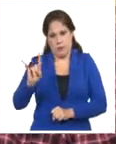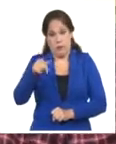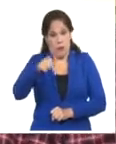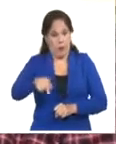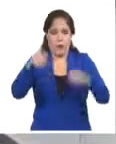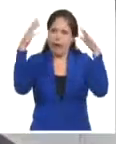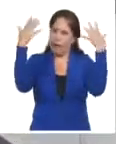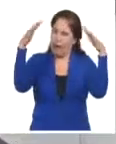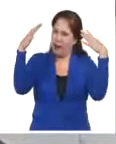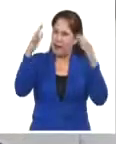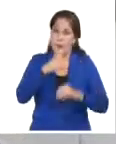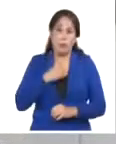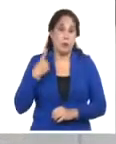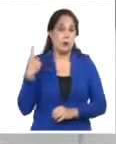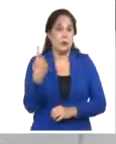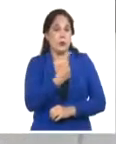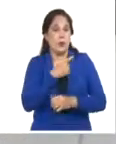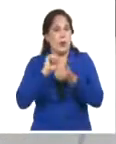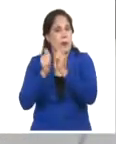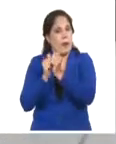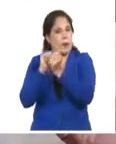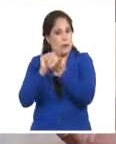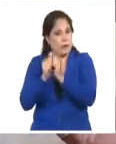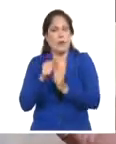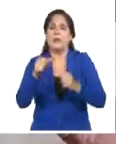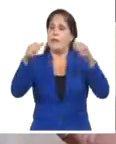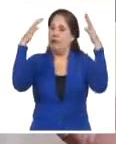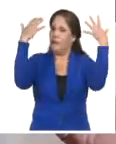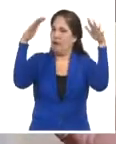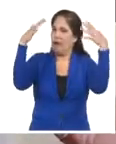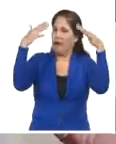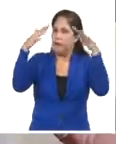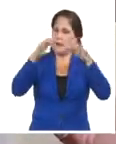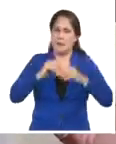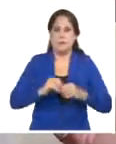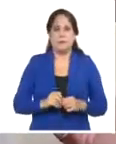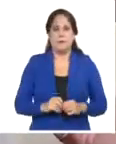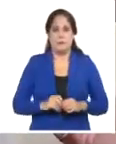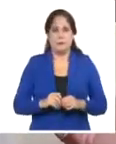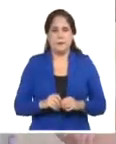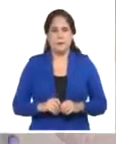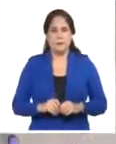le felicitamos de parte de todos los que de una forma u otra conforman el movimiento deportivo